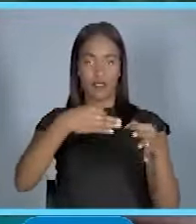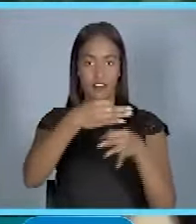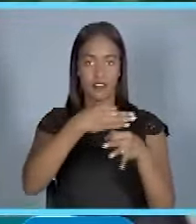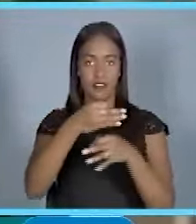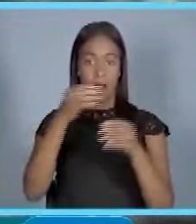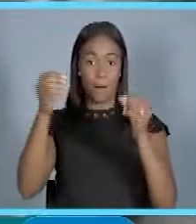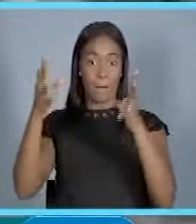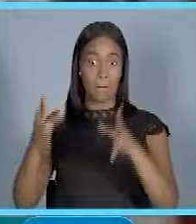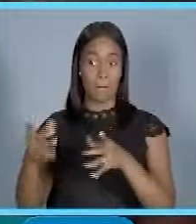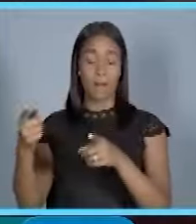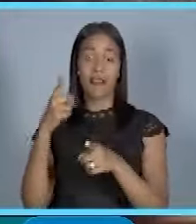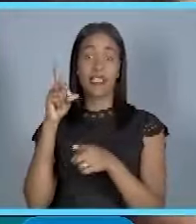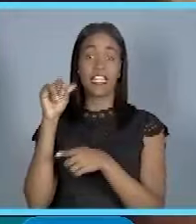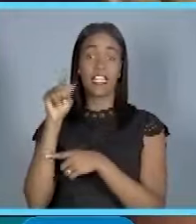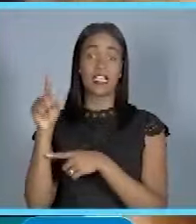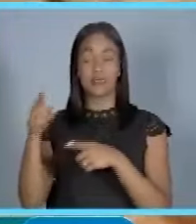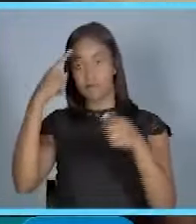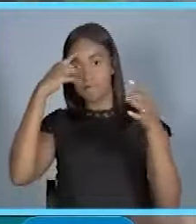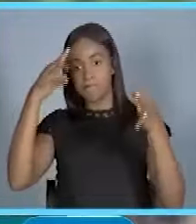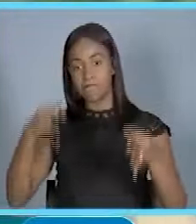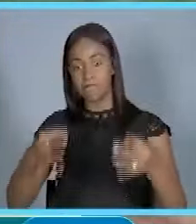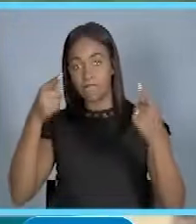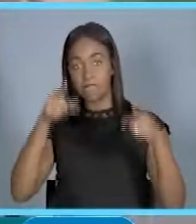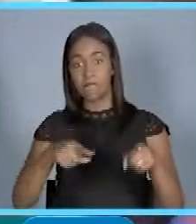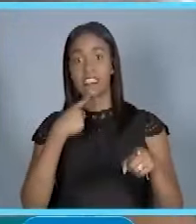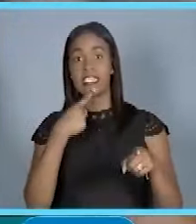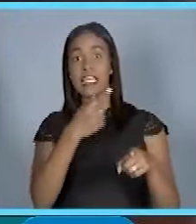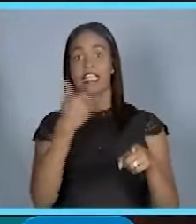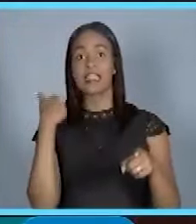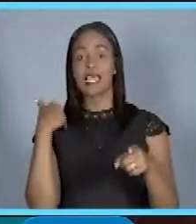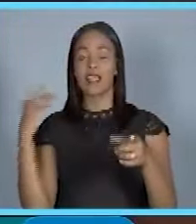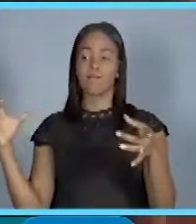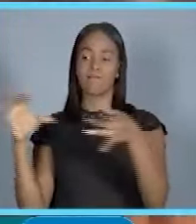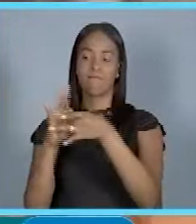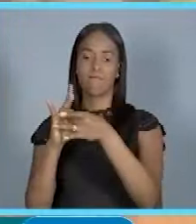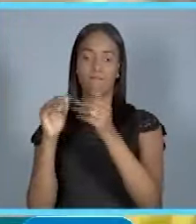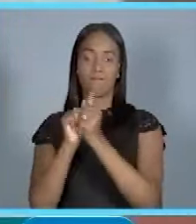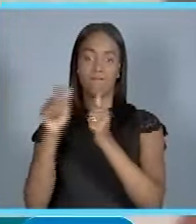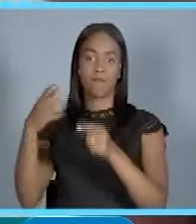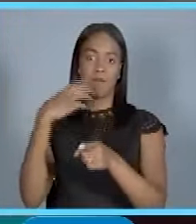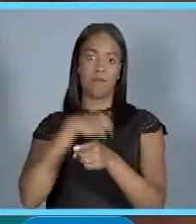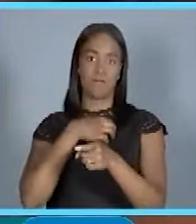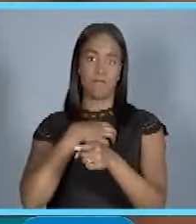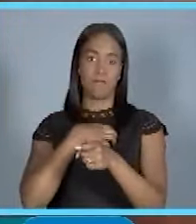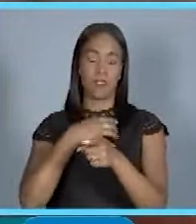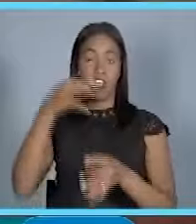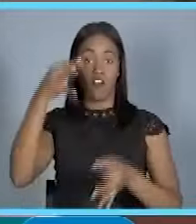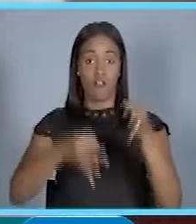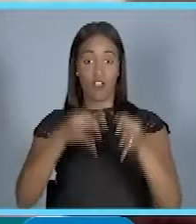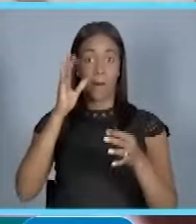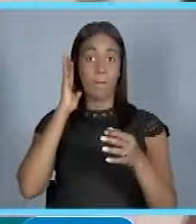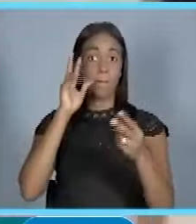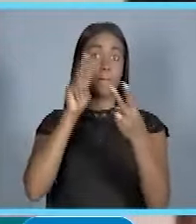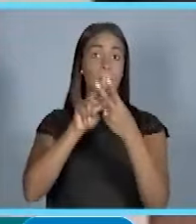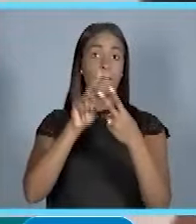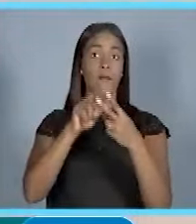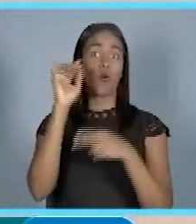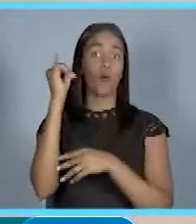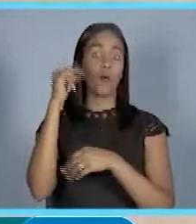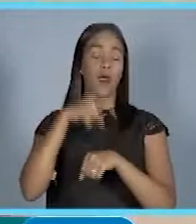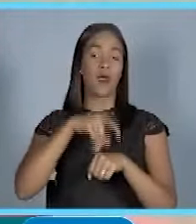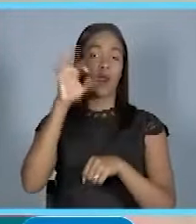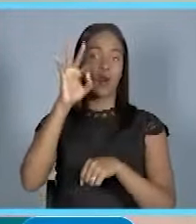La magistrada Díaz tomó la decisión debido a que dice que tiene vínculos con la parte querellante. La audiencia será conocida este jueves a